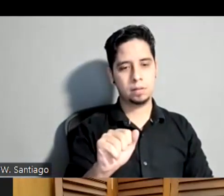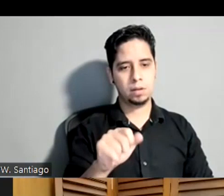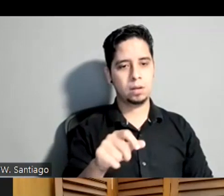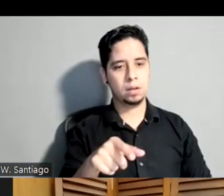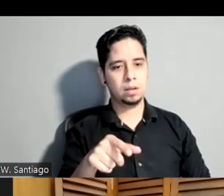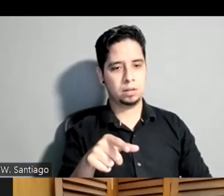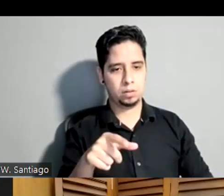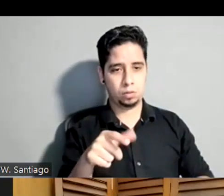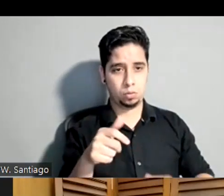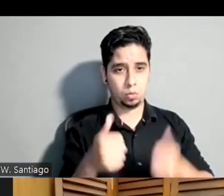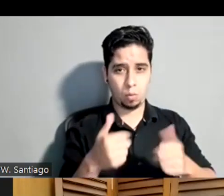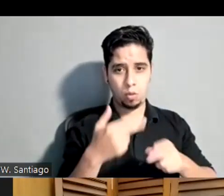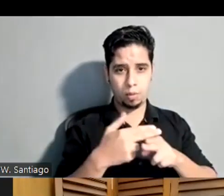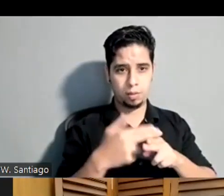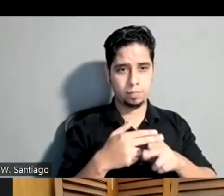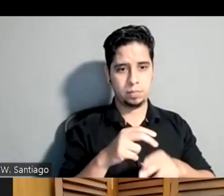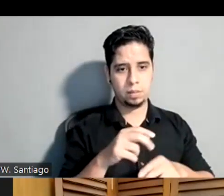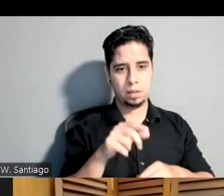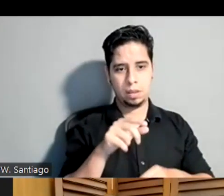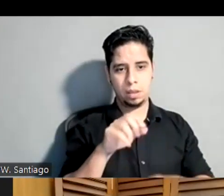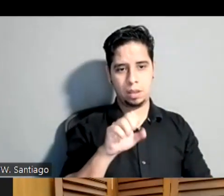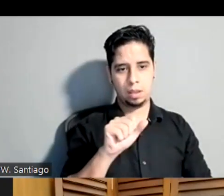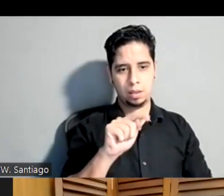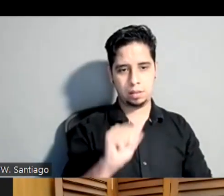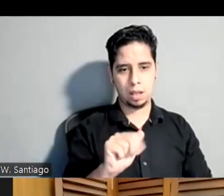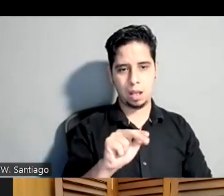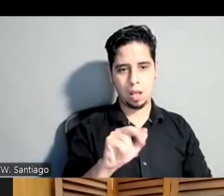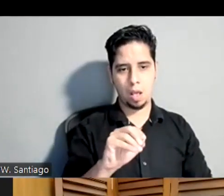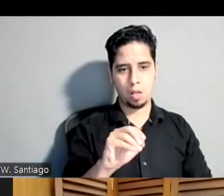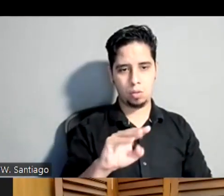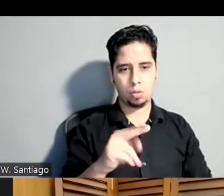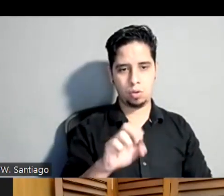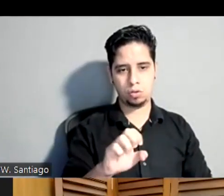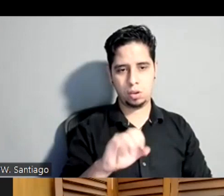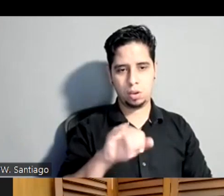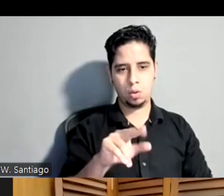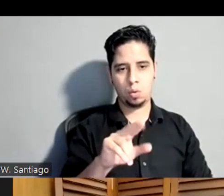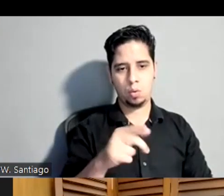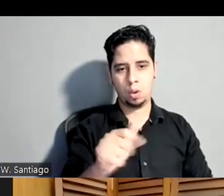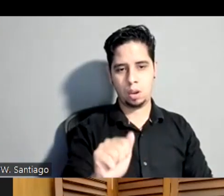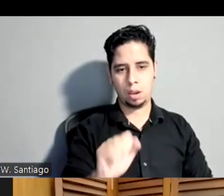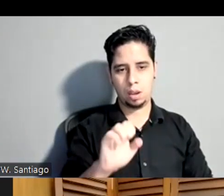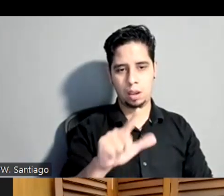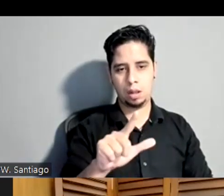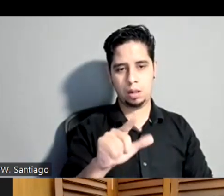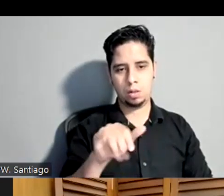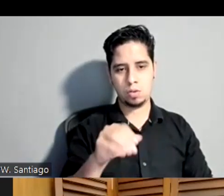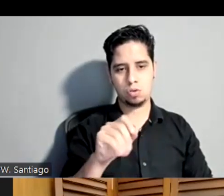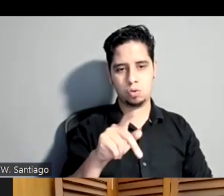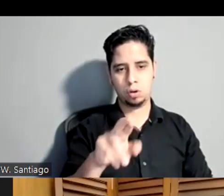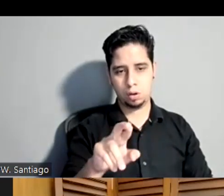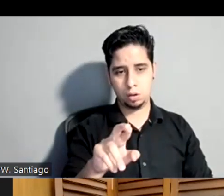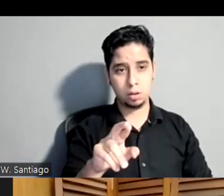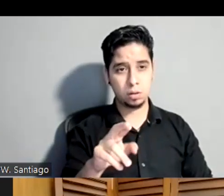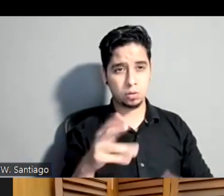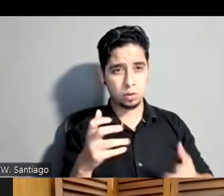el Joker. Ajá. Eso, no sé si ustedes la conocen. Sí. Esa obra siempre se me ha quedado como que poder